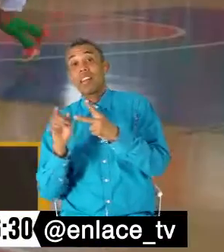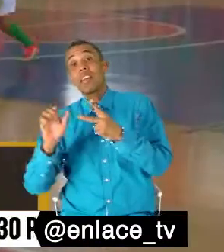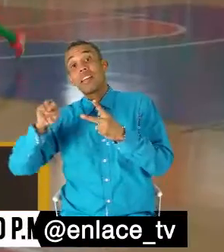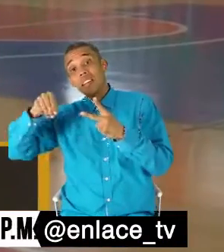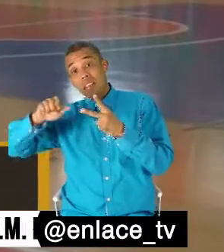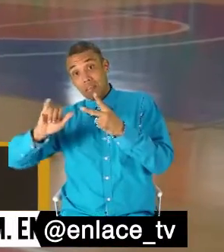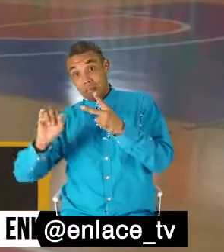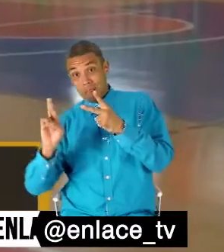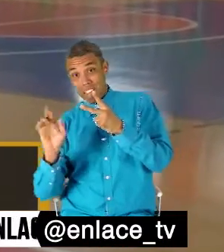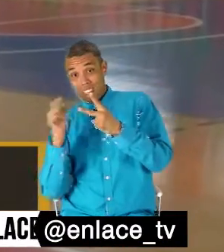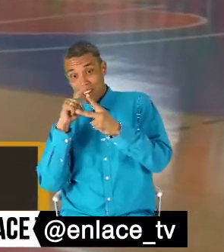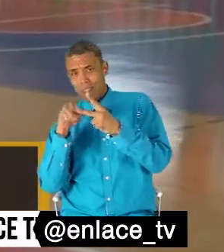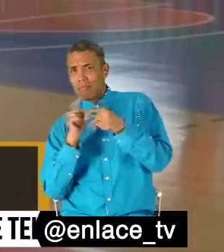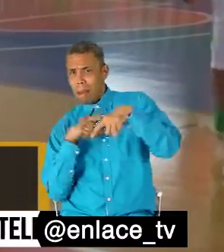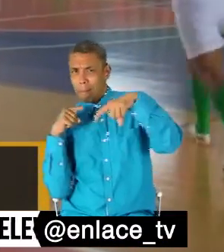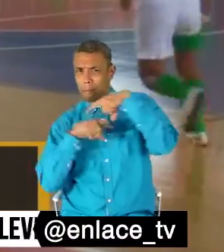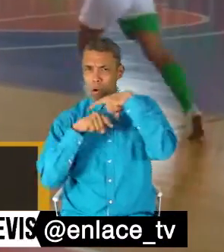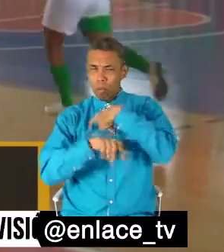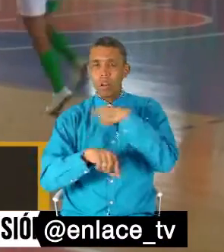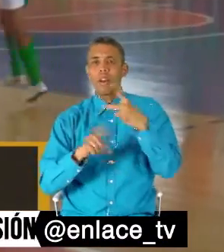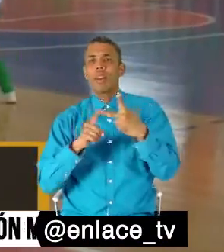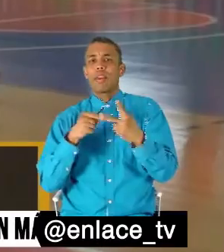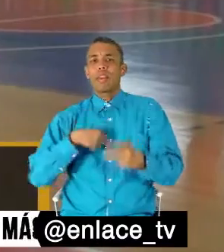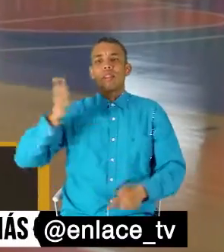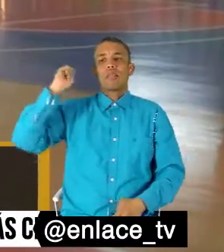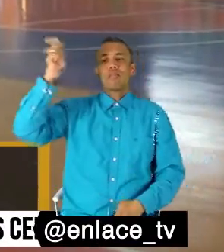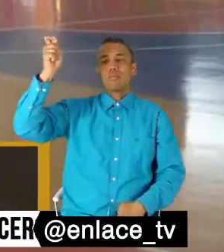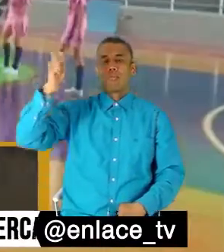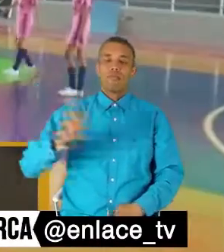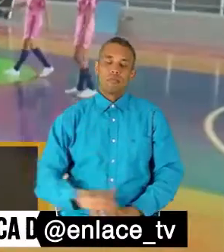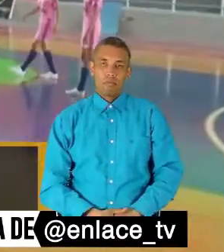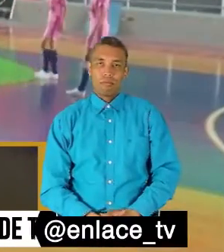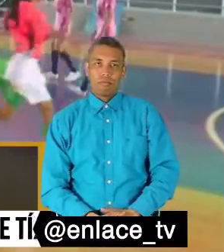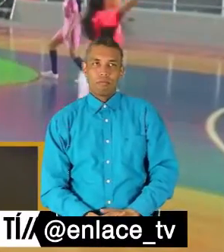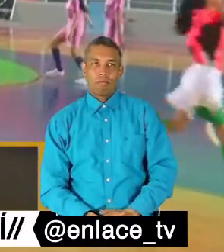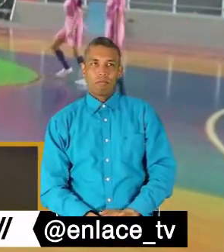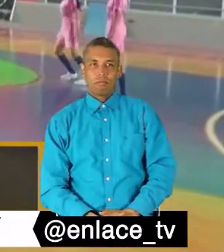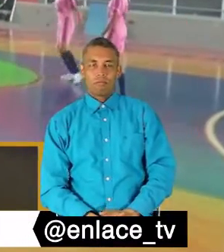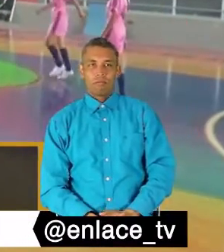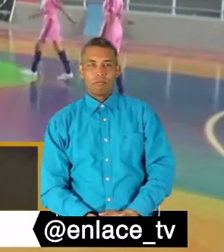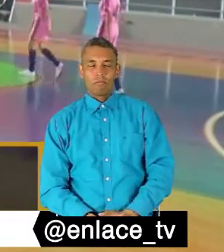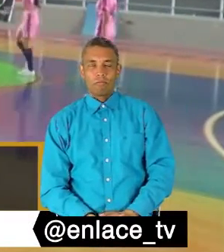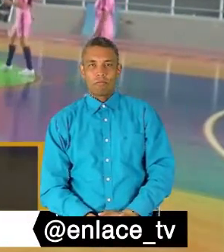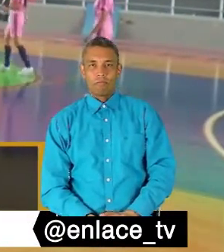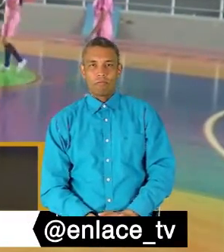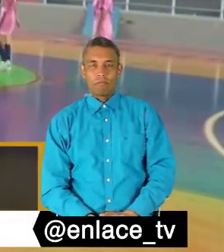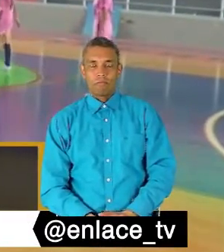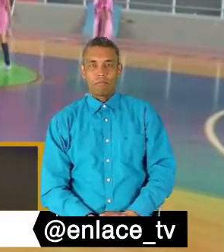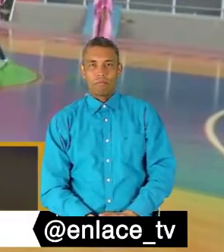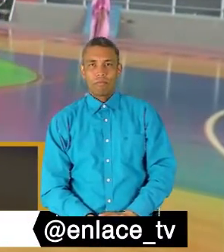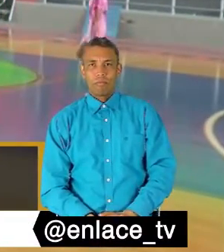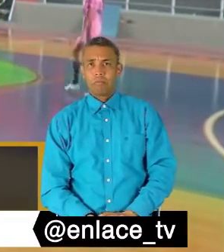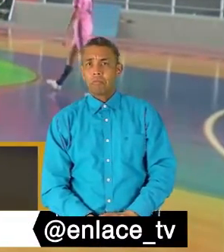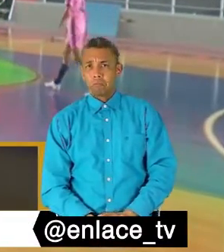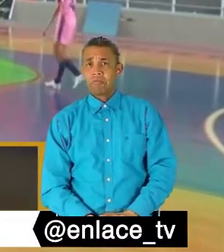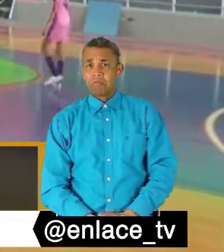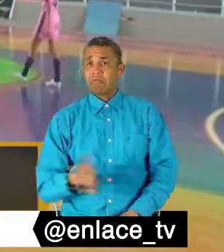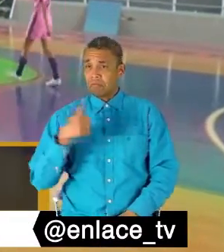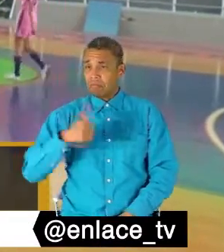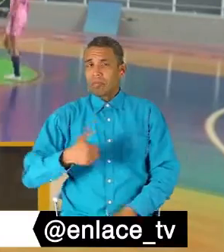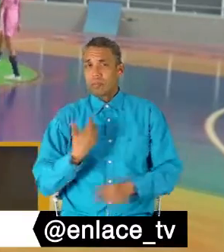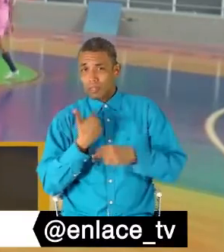única amonestada del juego de hoy en el Coliseo Luis F. Castellanos. El balance para el colegio ha sido positivo. Todos los partidos que hemos, en